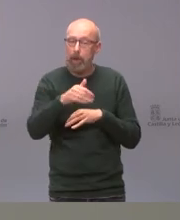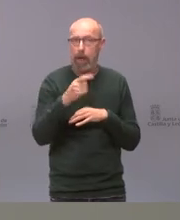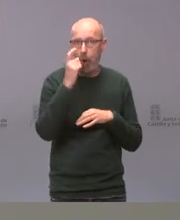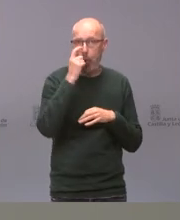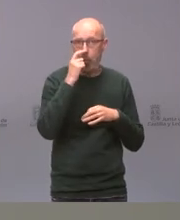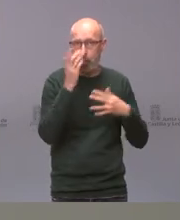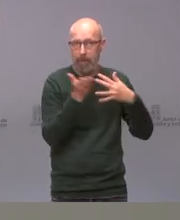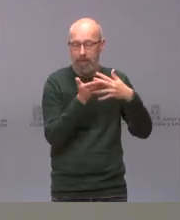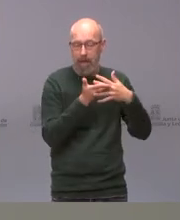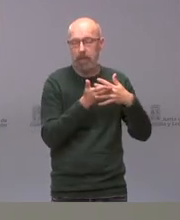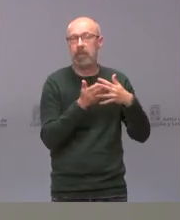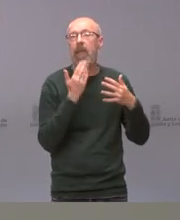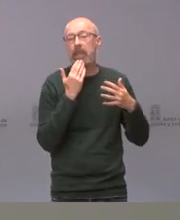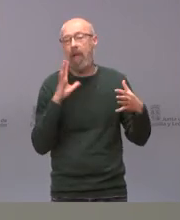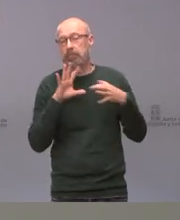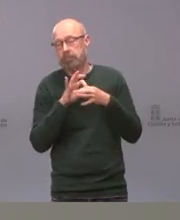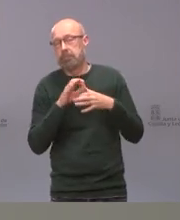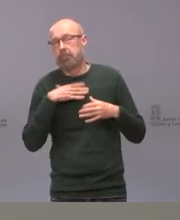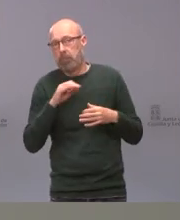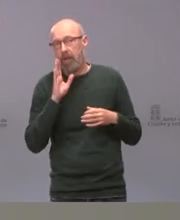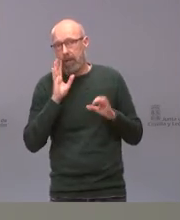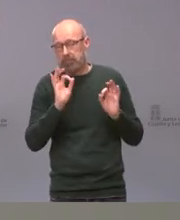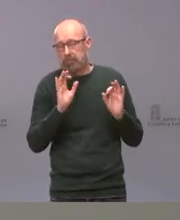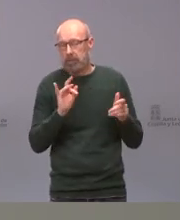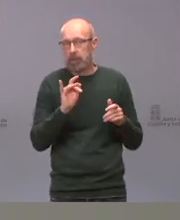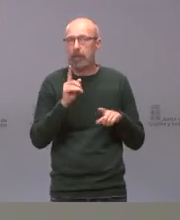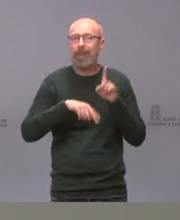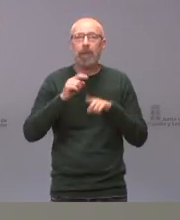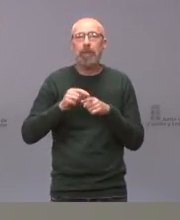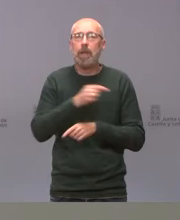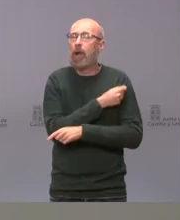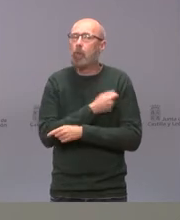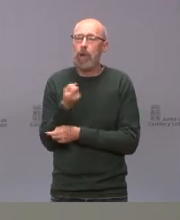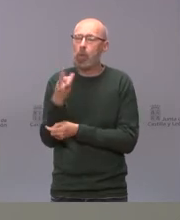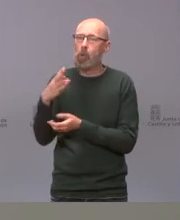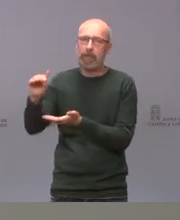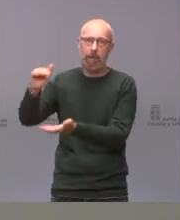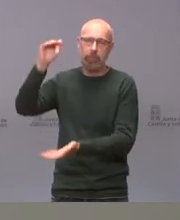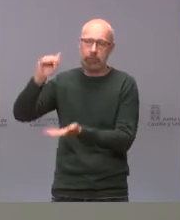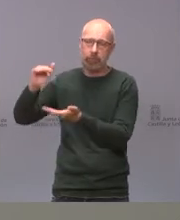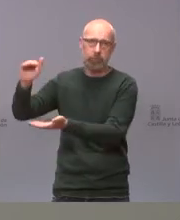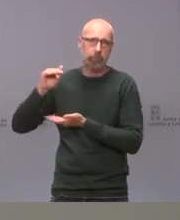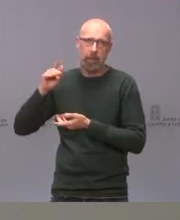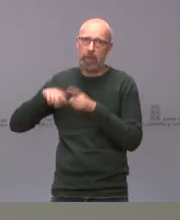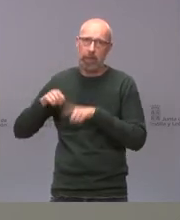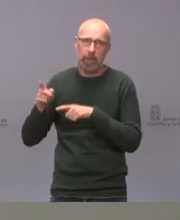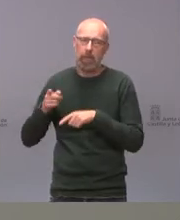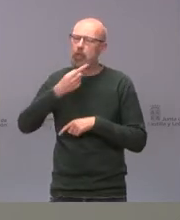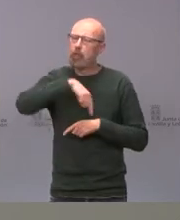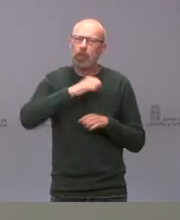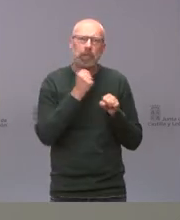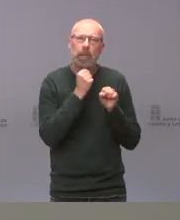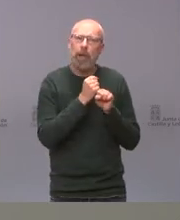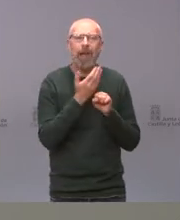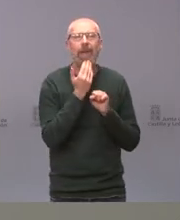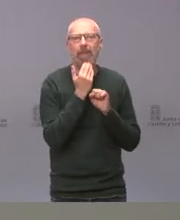de edad, pero todo va a depender de lo que recibamos. Y desde luego lo que vamos a seguir es trabajando por bloques de edad, y